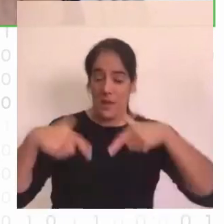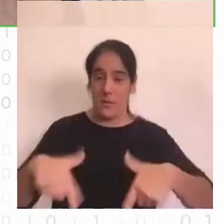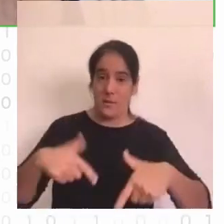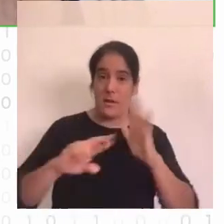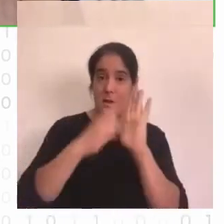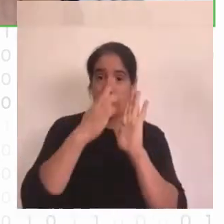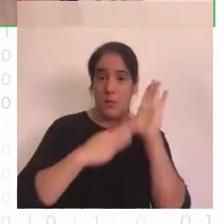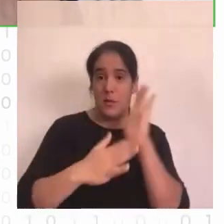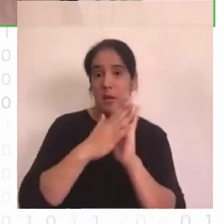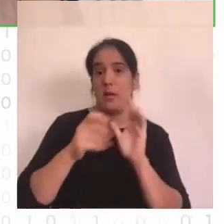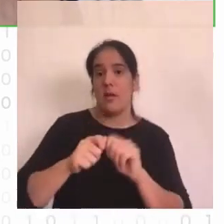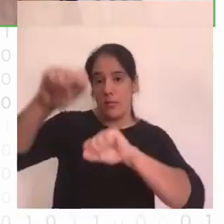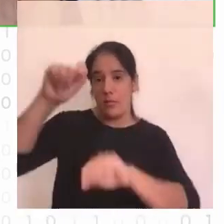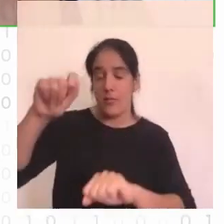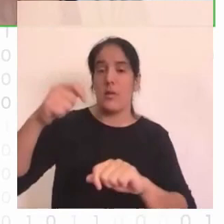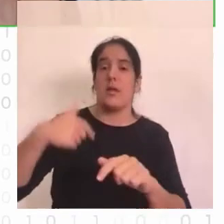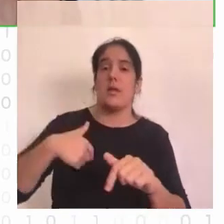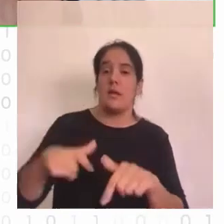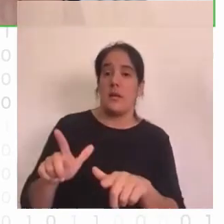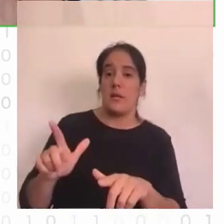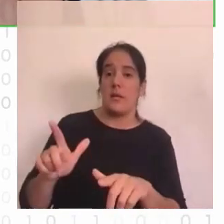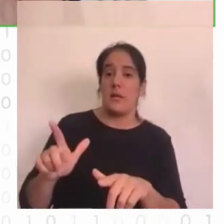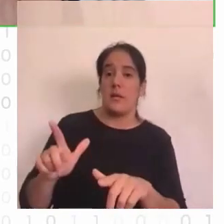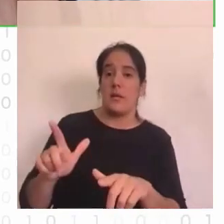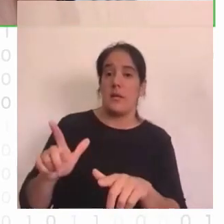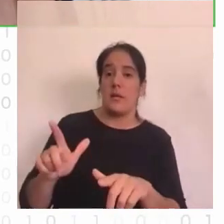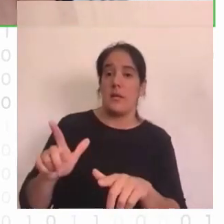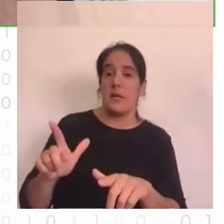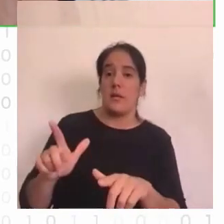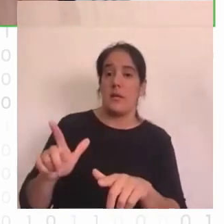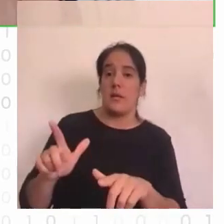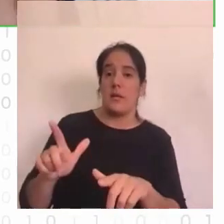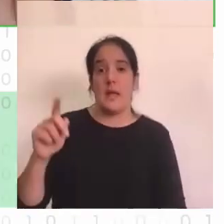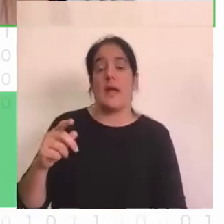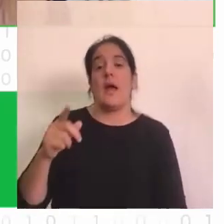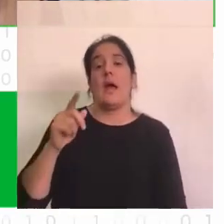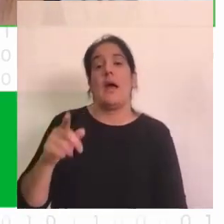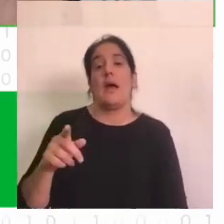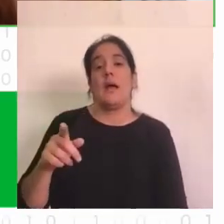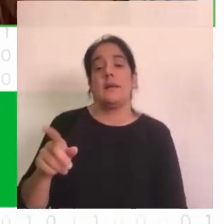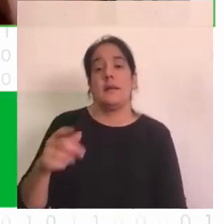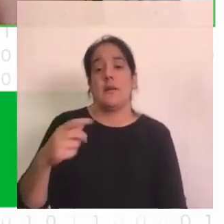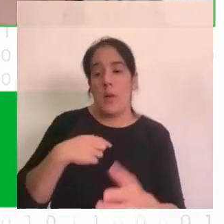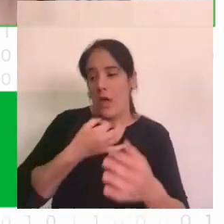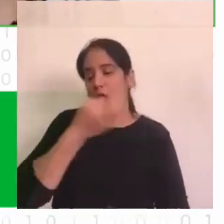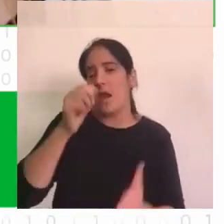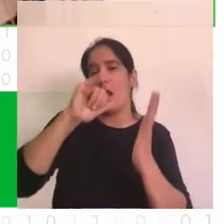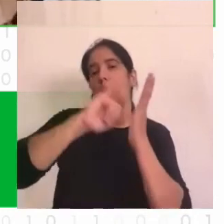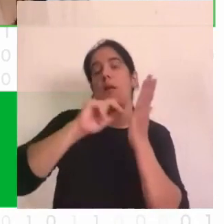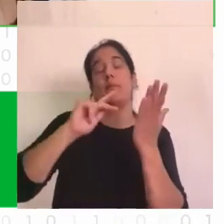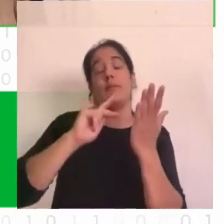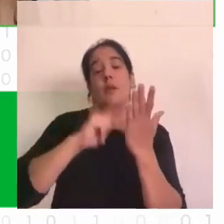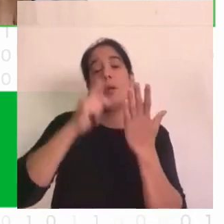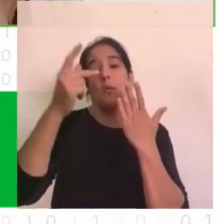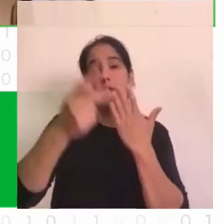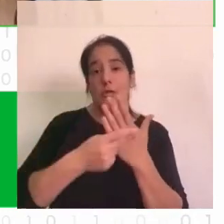de Barcelona. Ella nos comentará sobre su proyecto Inseguridad Alimentaria y Problemas de Conducta en la Niñez. Y antes de darle